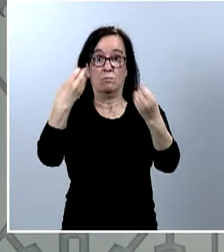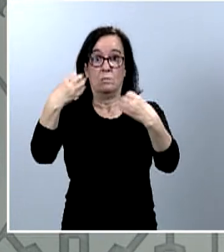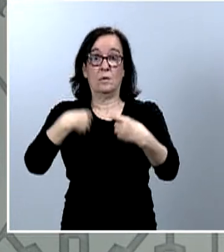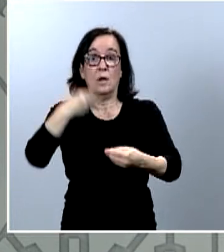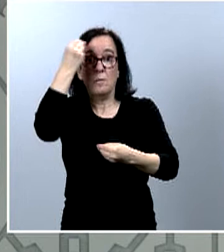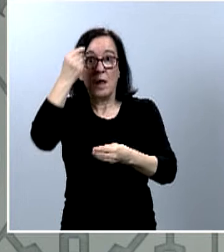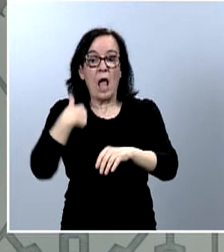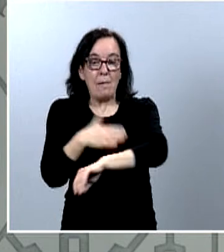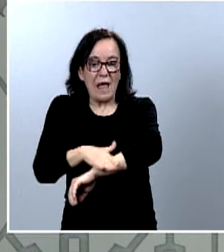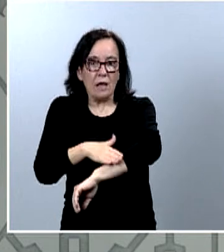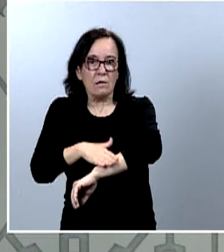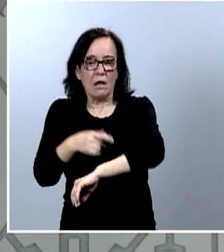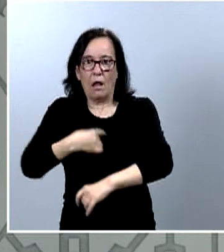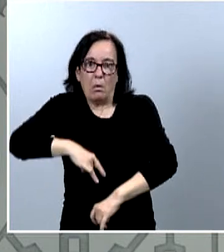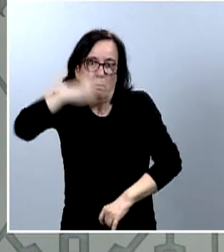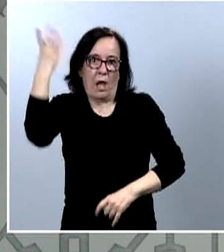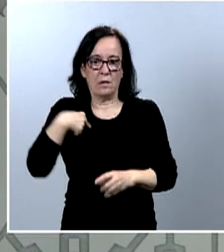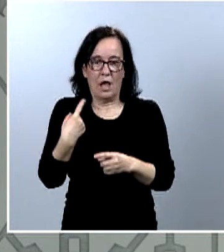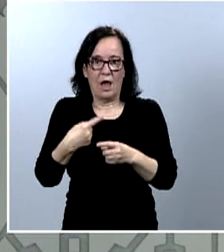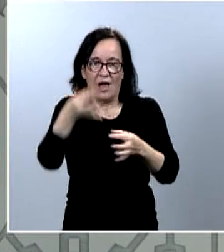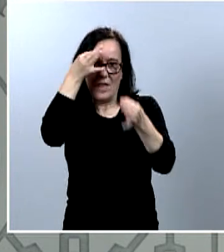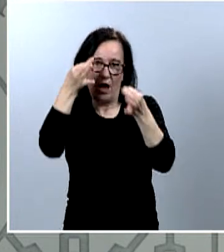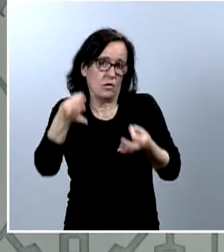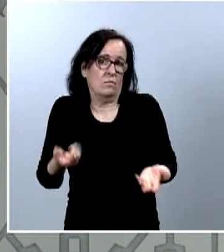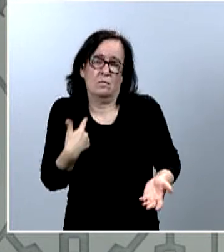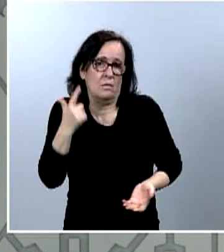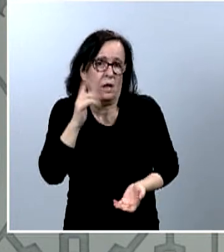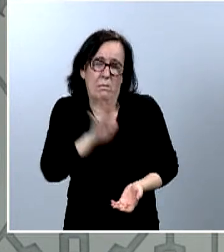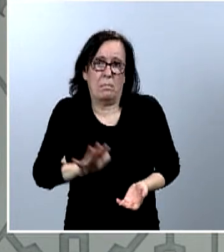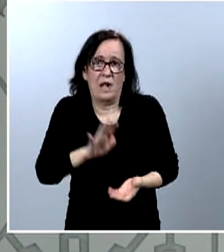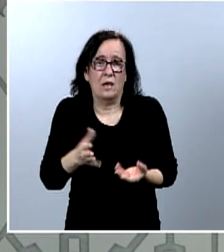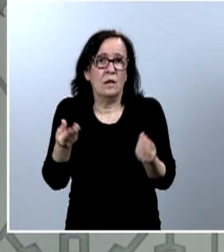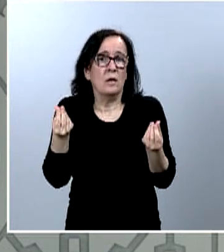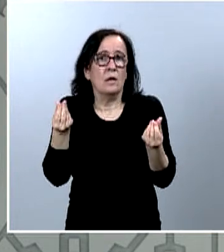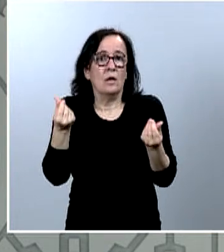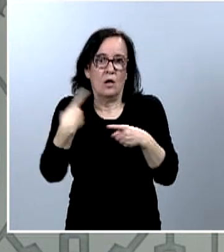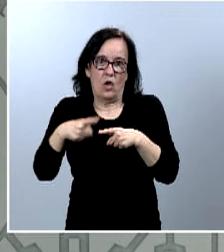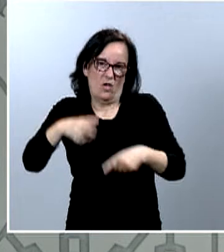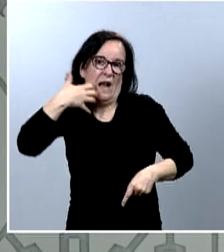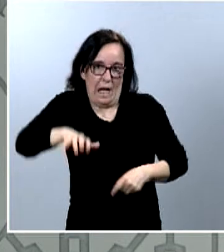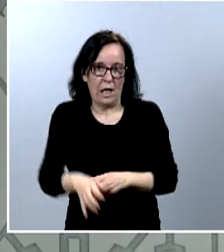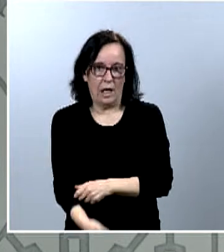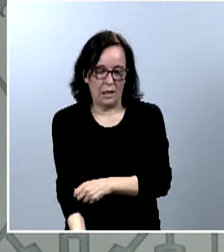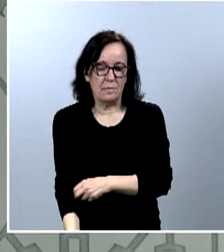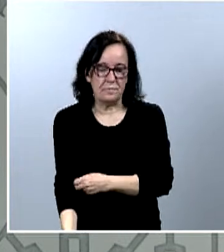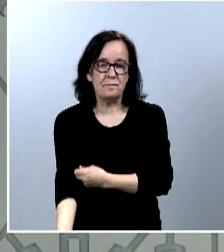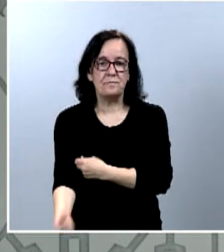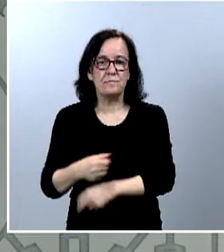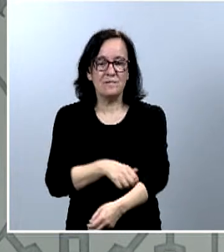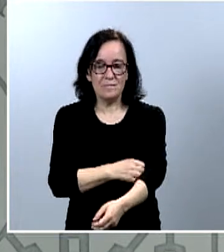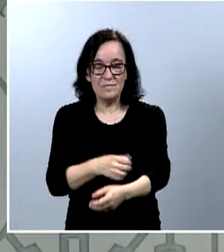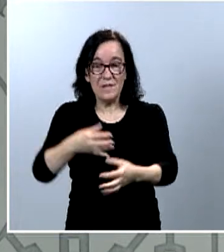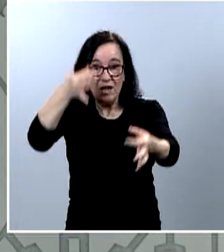Ministerio se inventa los datos, pues obviamente me parecería una posición un poco extraña. En los datos que se publican